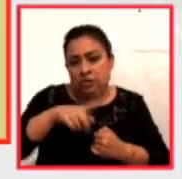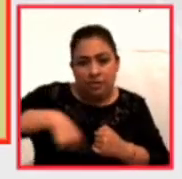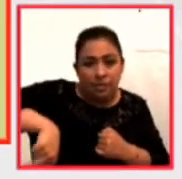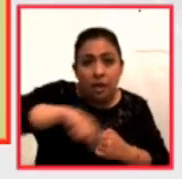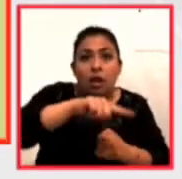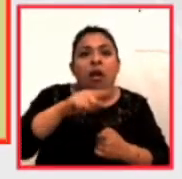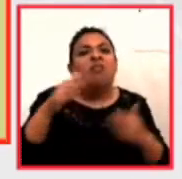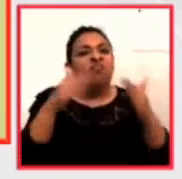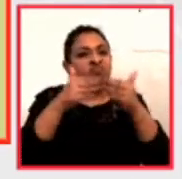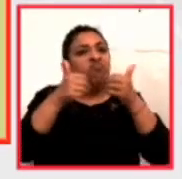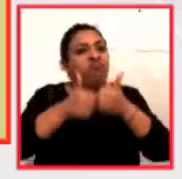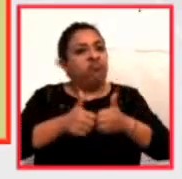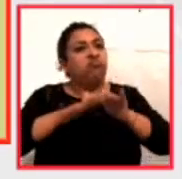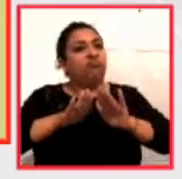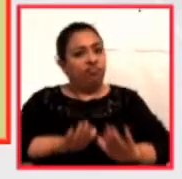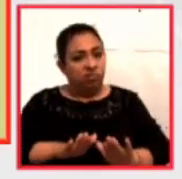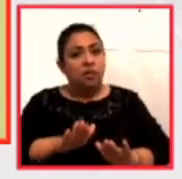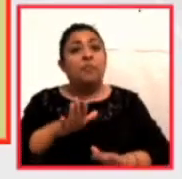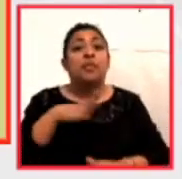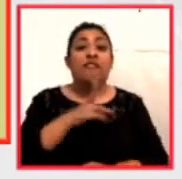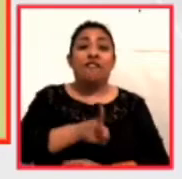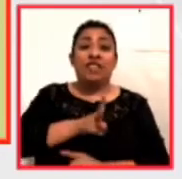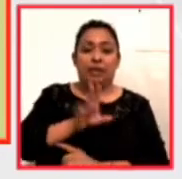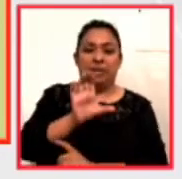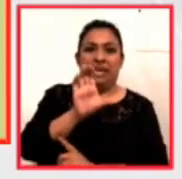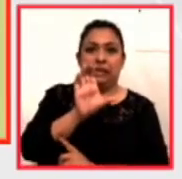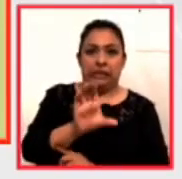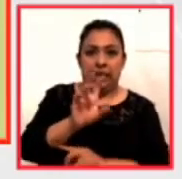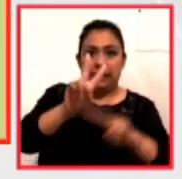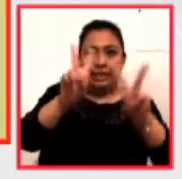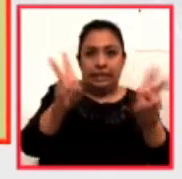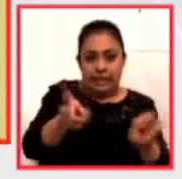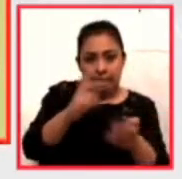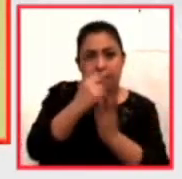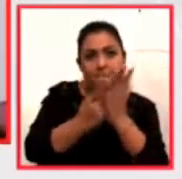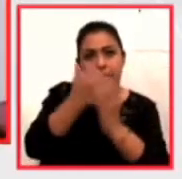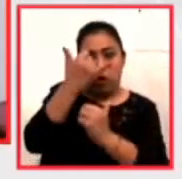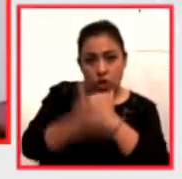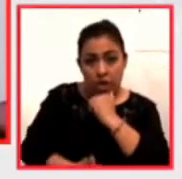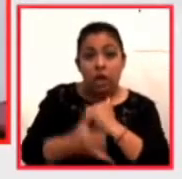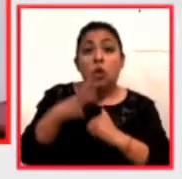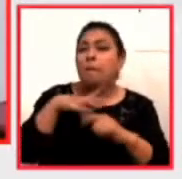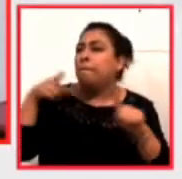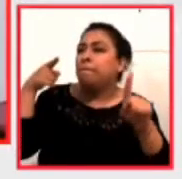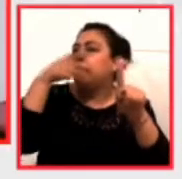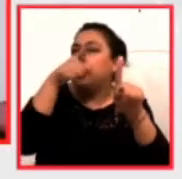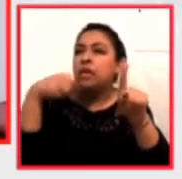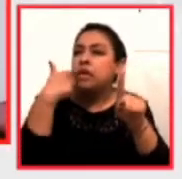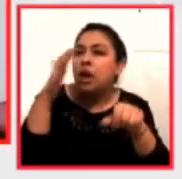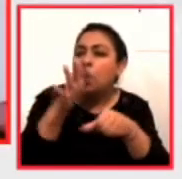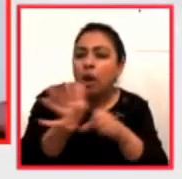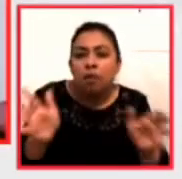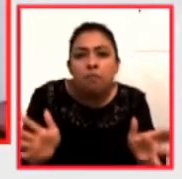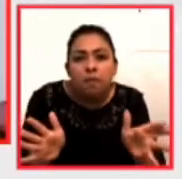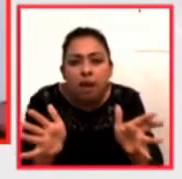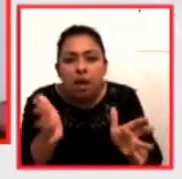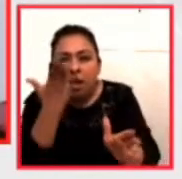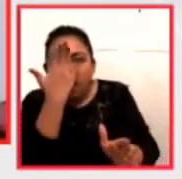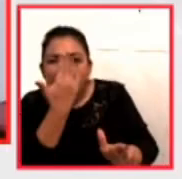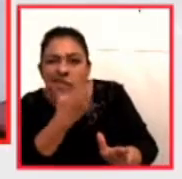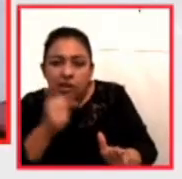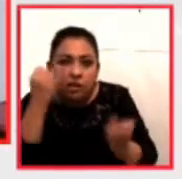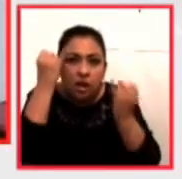permanecen en confinamiento. Vitamina C es el nombre del proyecto que tiene como misión estimular las habilidades y